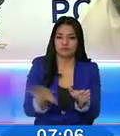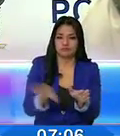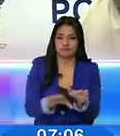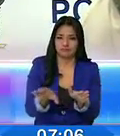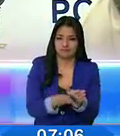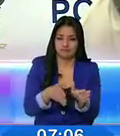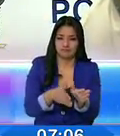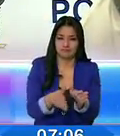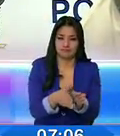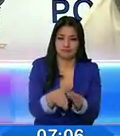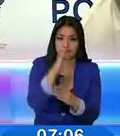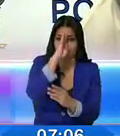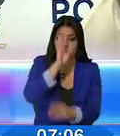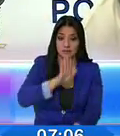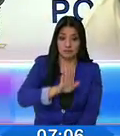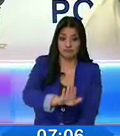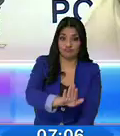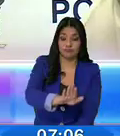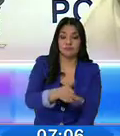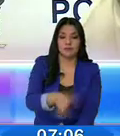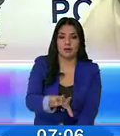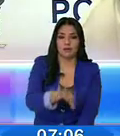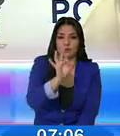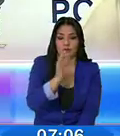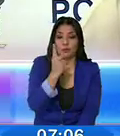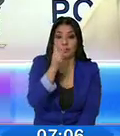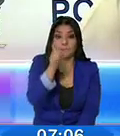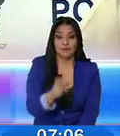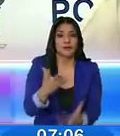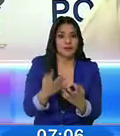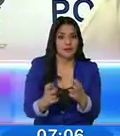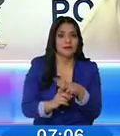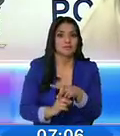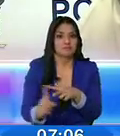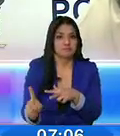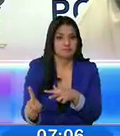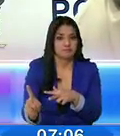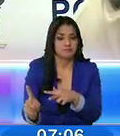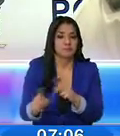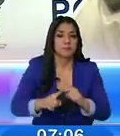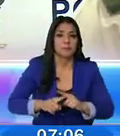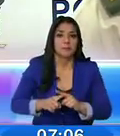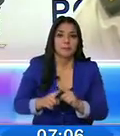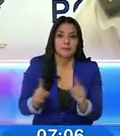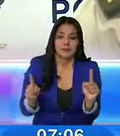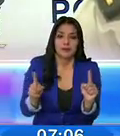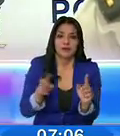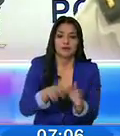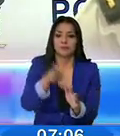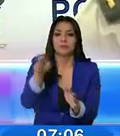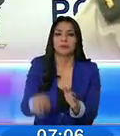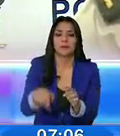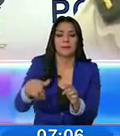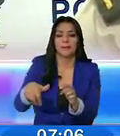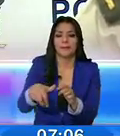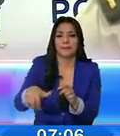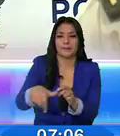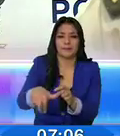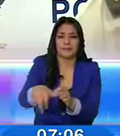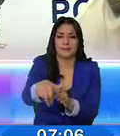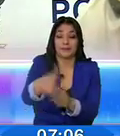de la intervención policial. Uno de ellos quiso darse a la fuga y se lanzó a un barranco